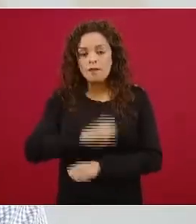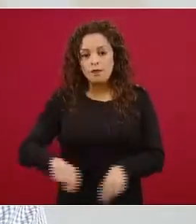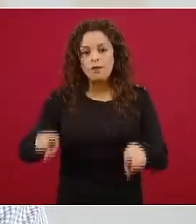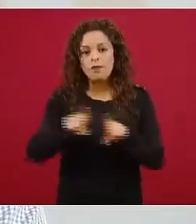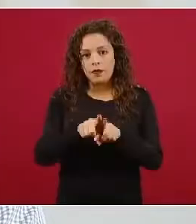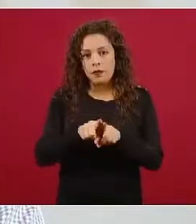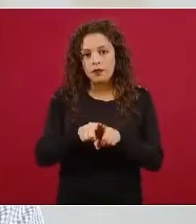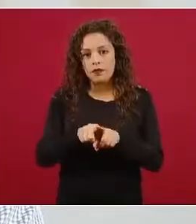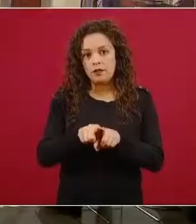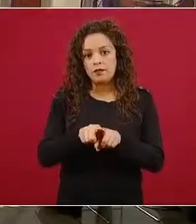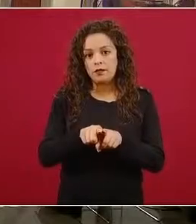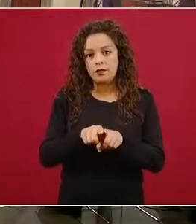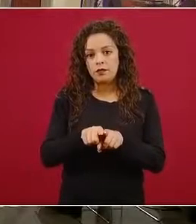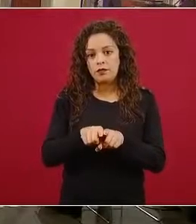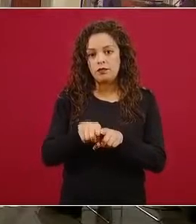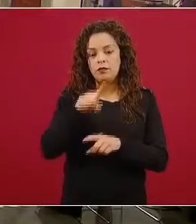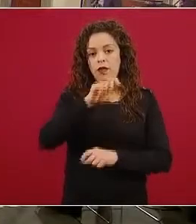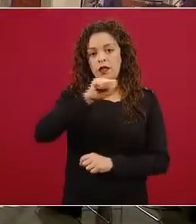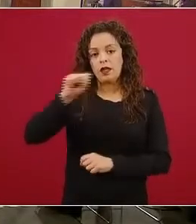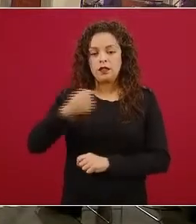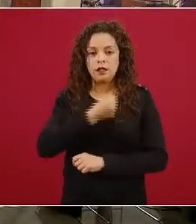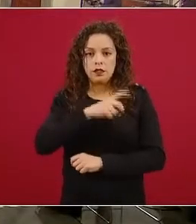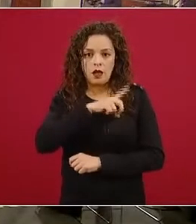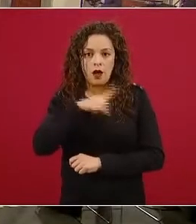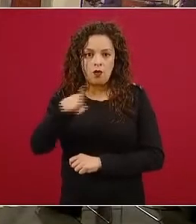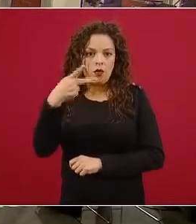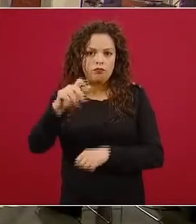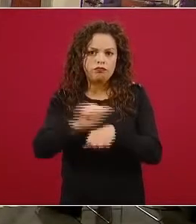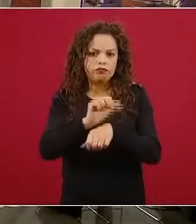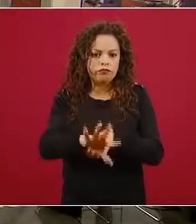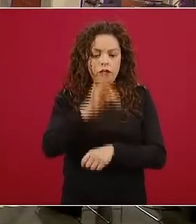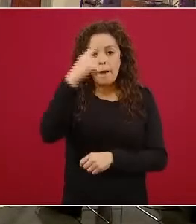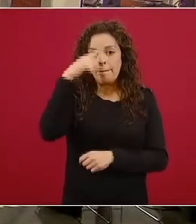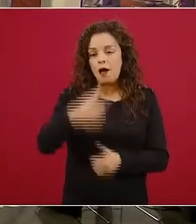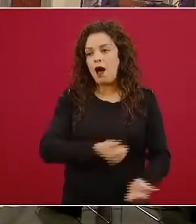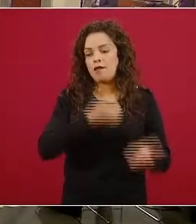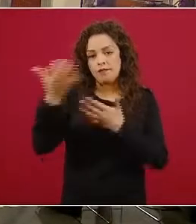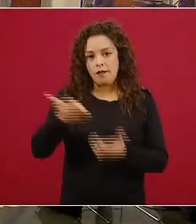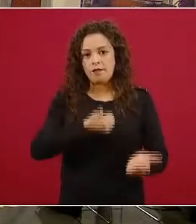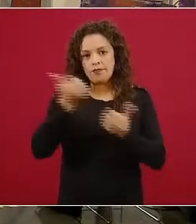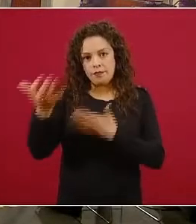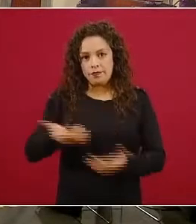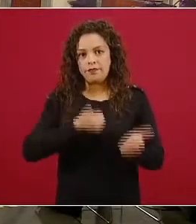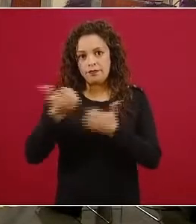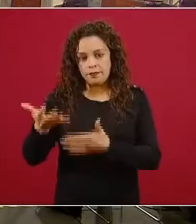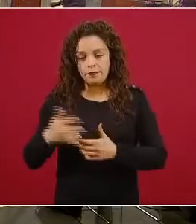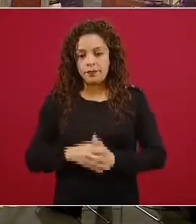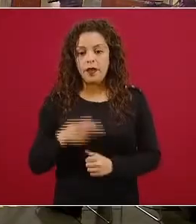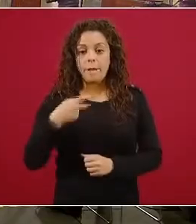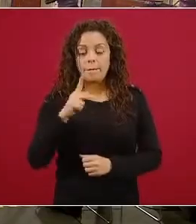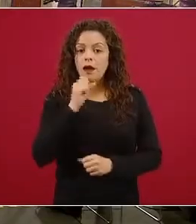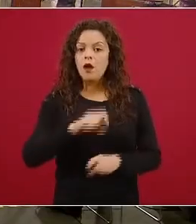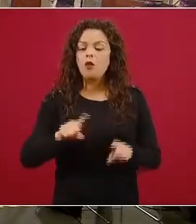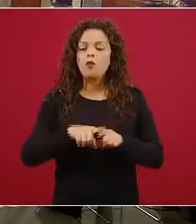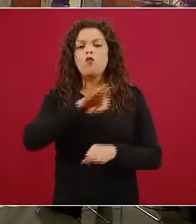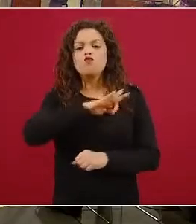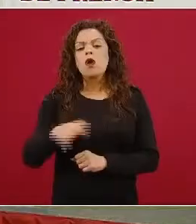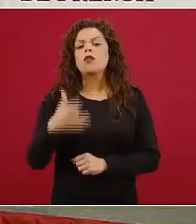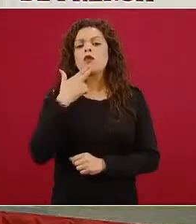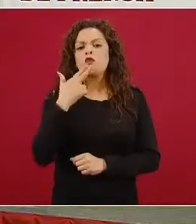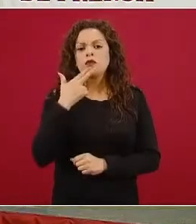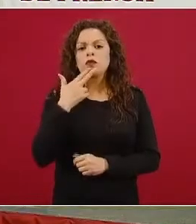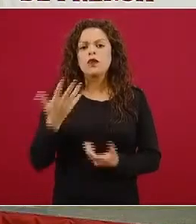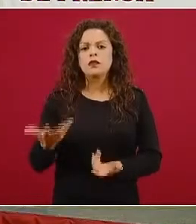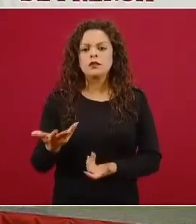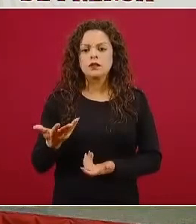mismas capacidades de la Secretaría de Salud, pero en otros casos y de manera inclusive sectorial se utilizan también a su vez,